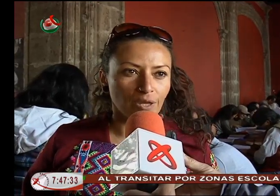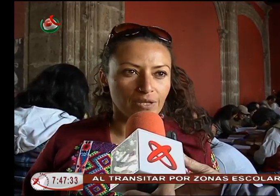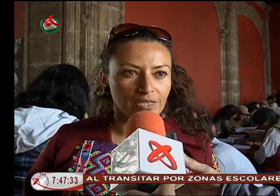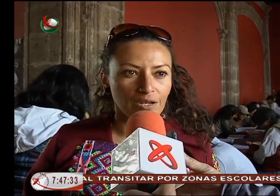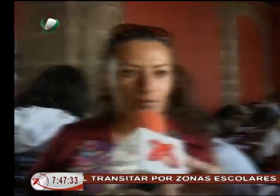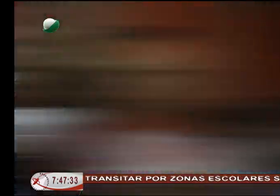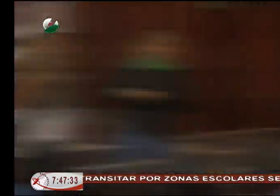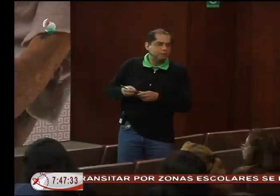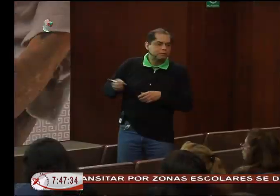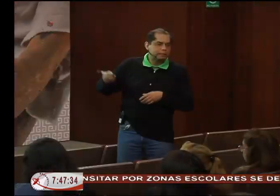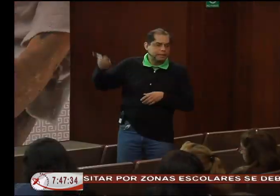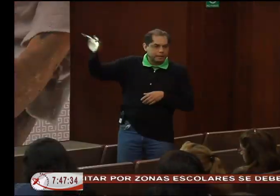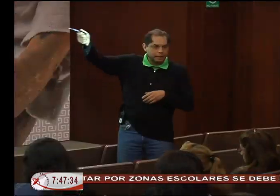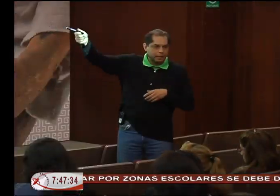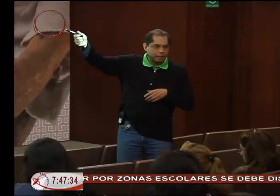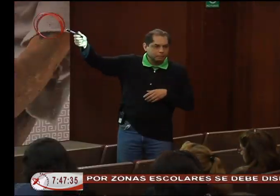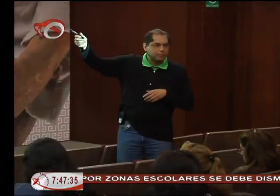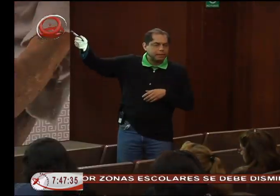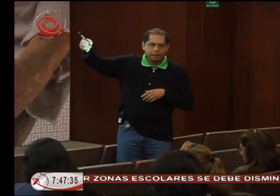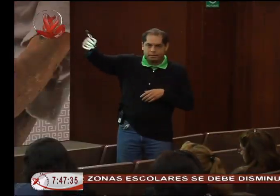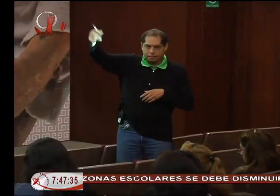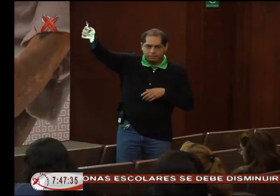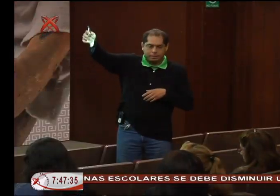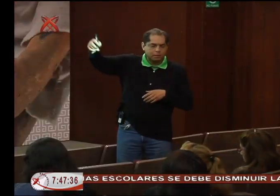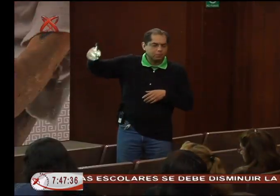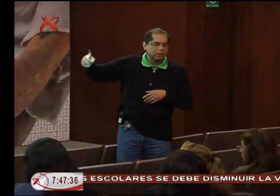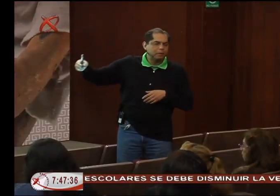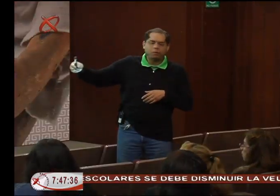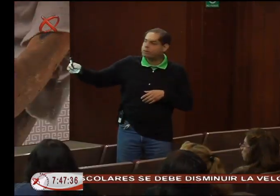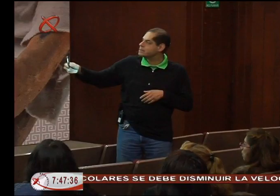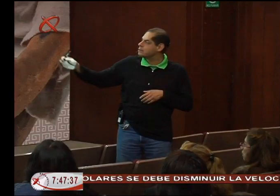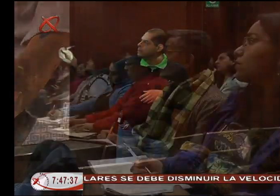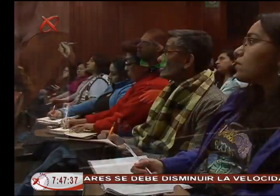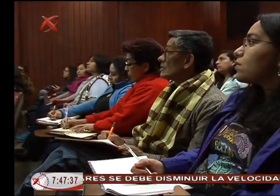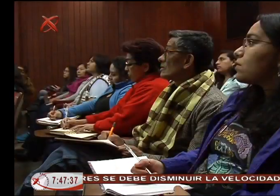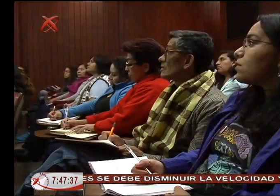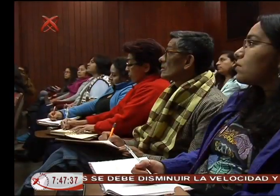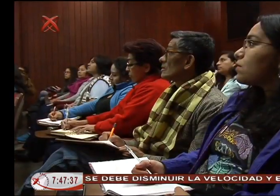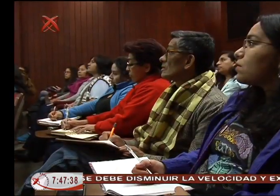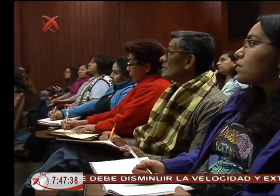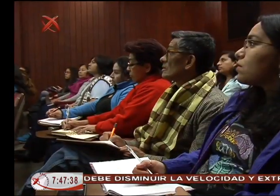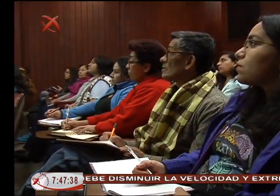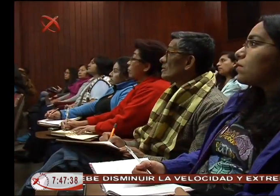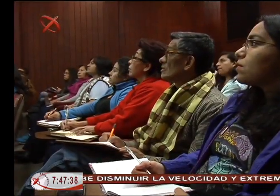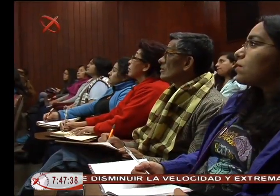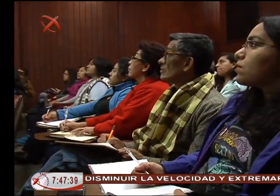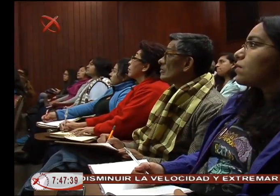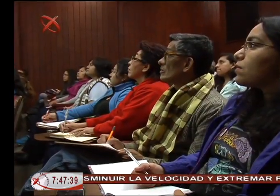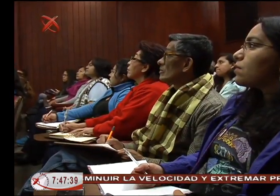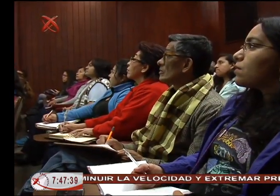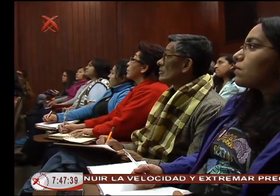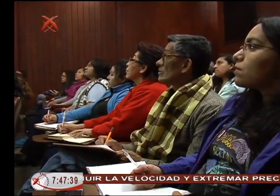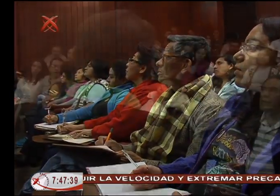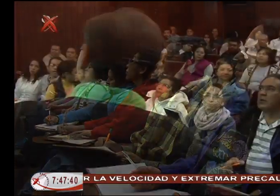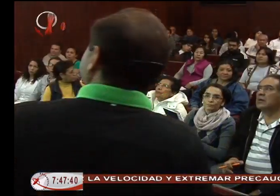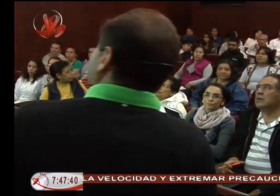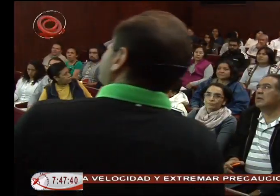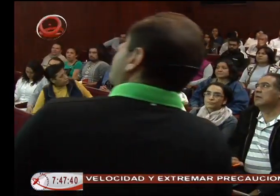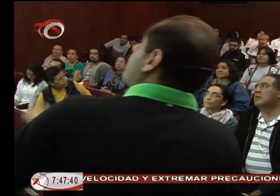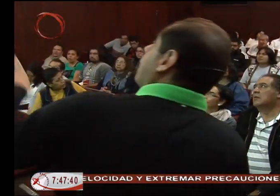también fundamental. El curso es gratuito y se imparte los sábados en el Museo de las Culturas Indígenas, en Paseo de la Reforma